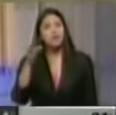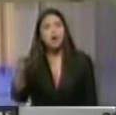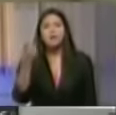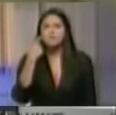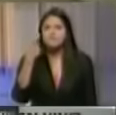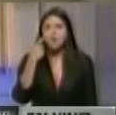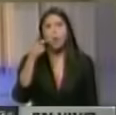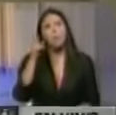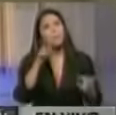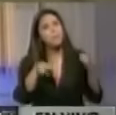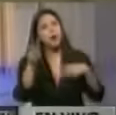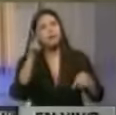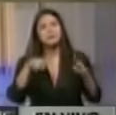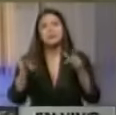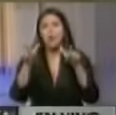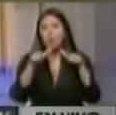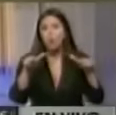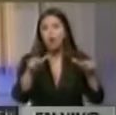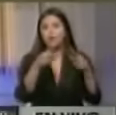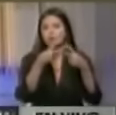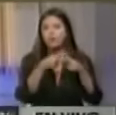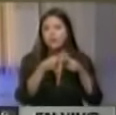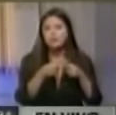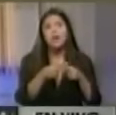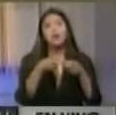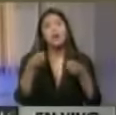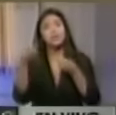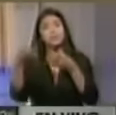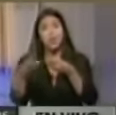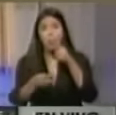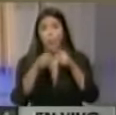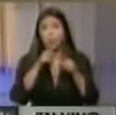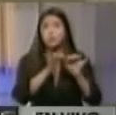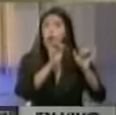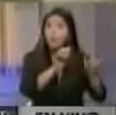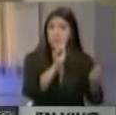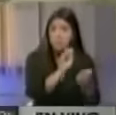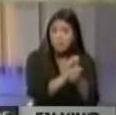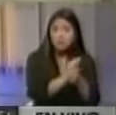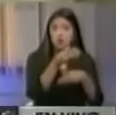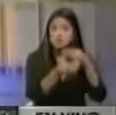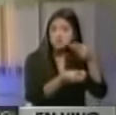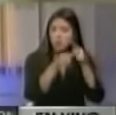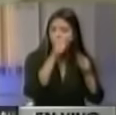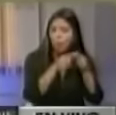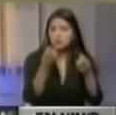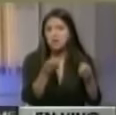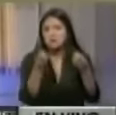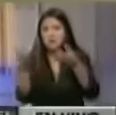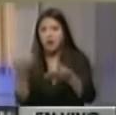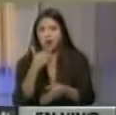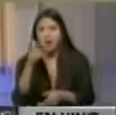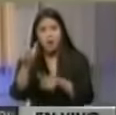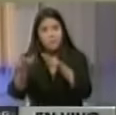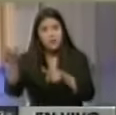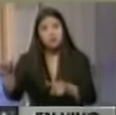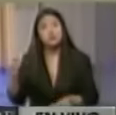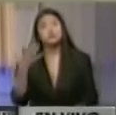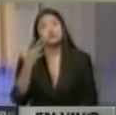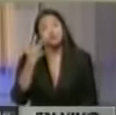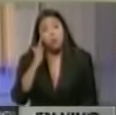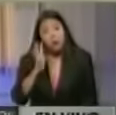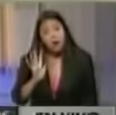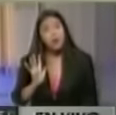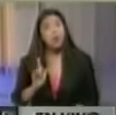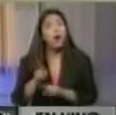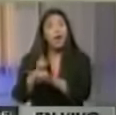Dieron un paseo por los talleres. Recibieron obsequios elaborados por los propios privados de libertad. Y bueno, yo considero